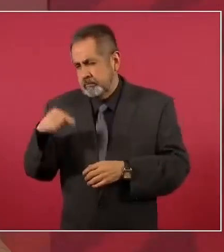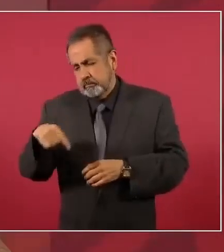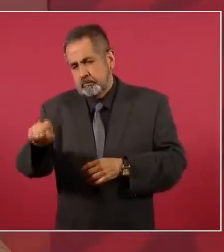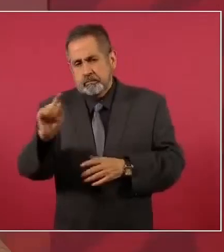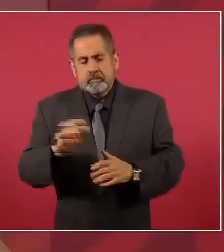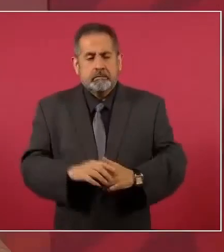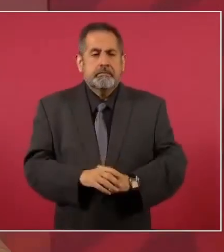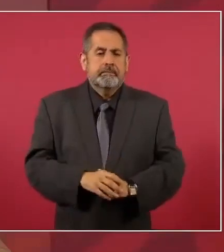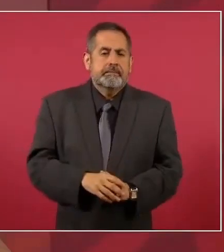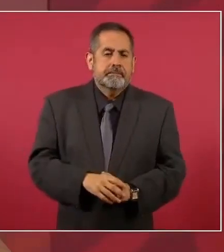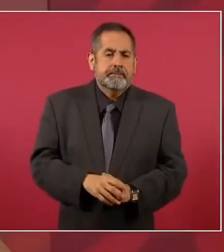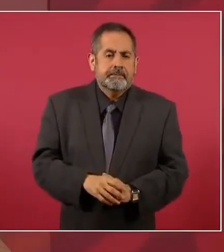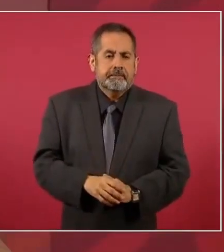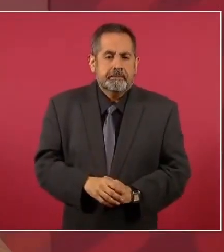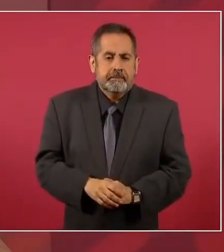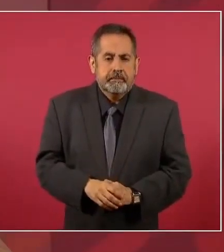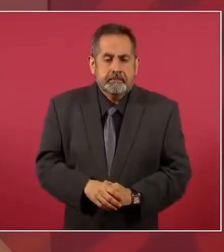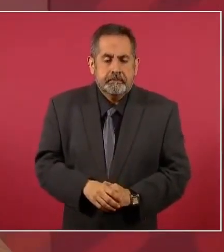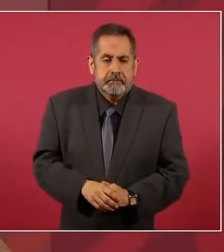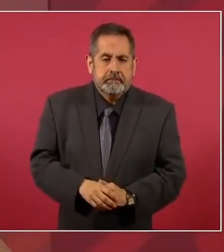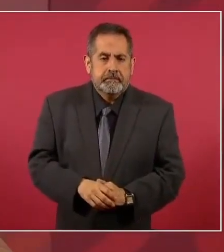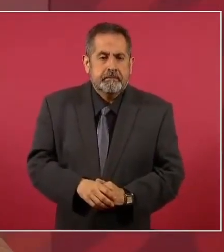Tantos días.